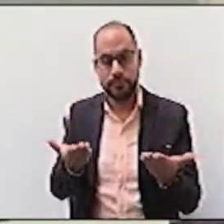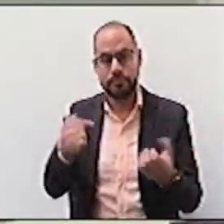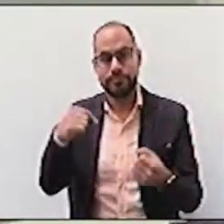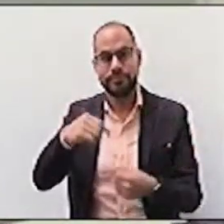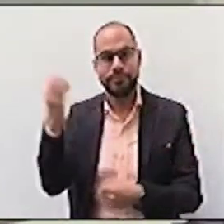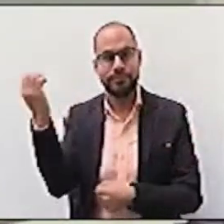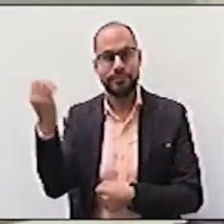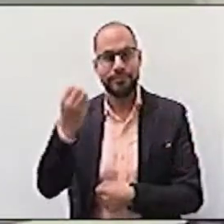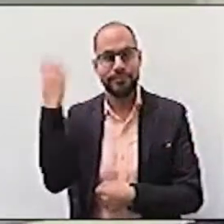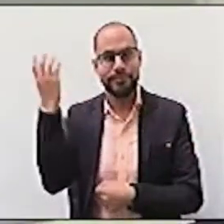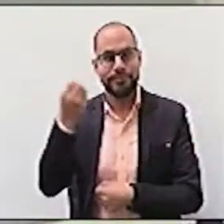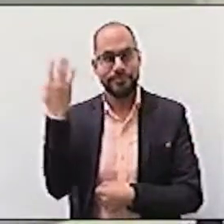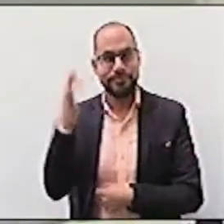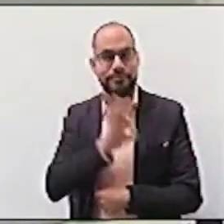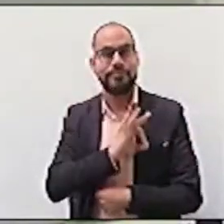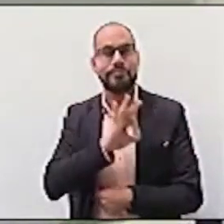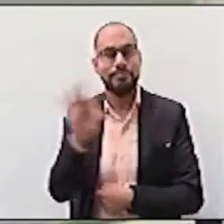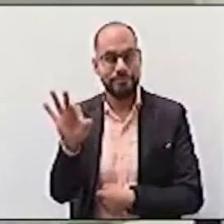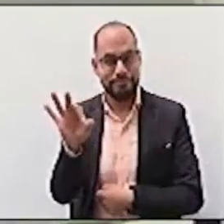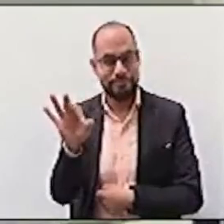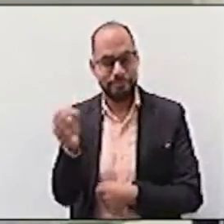evento sea posible.